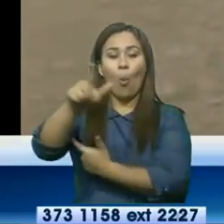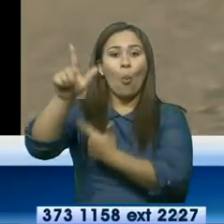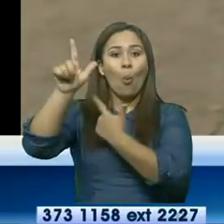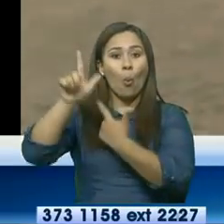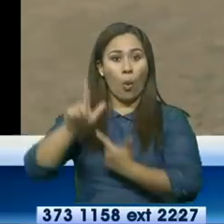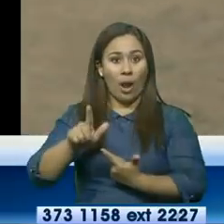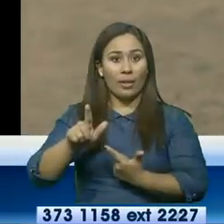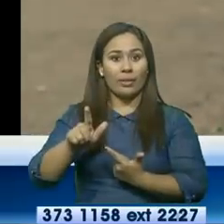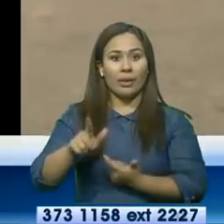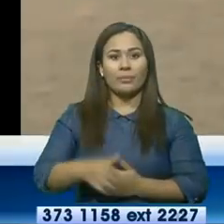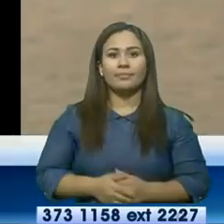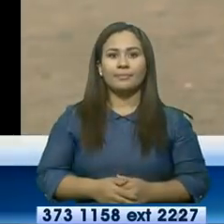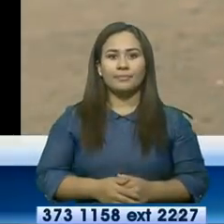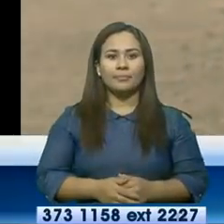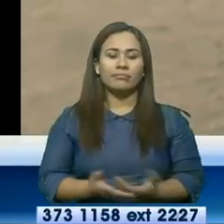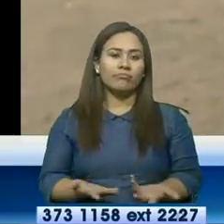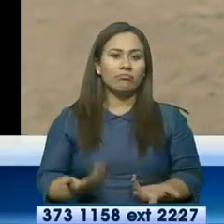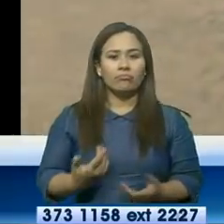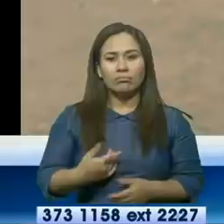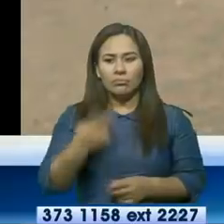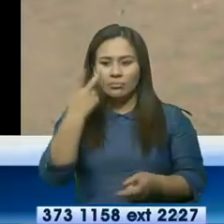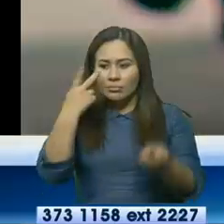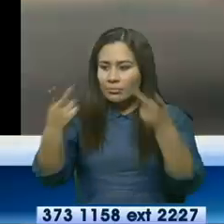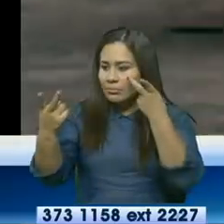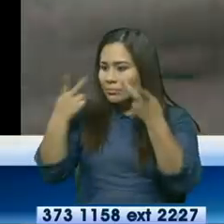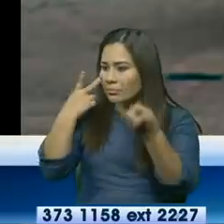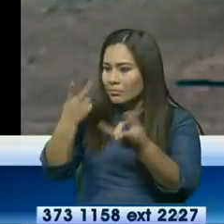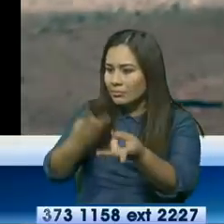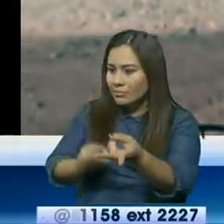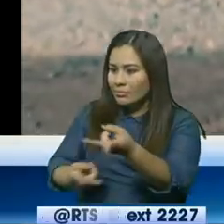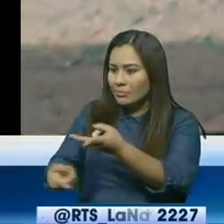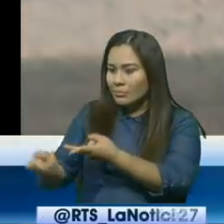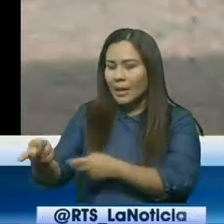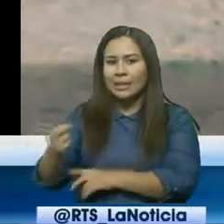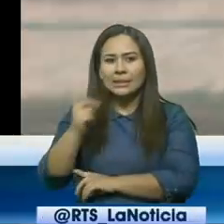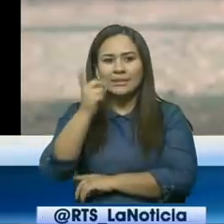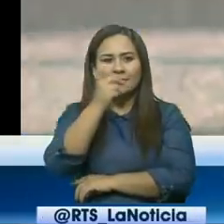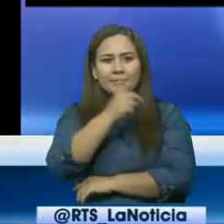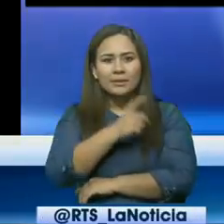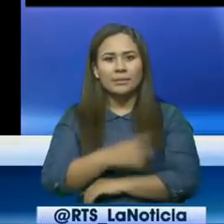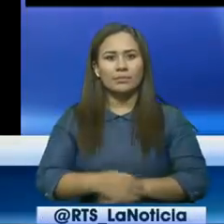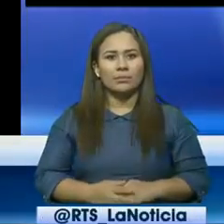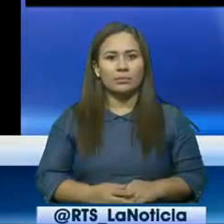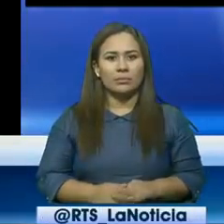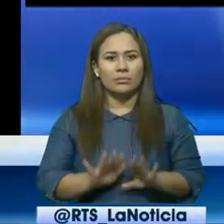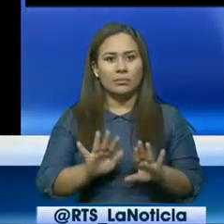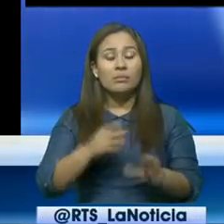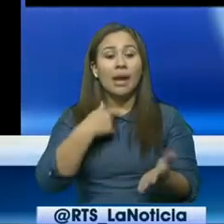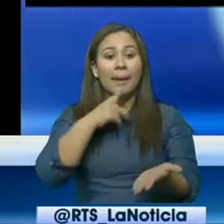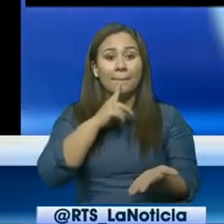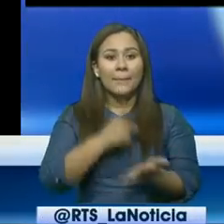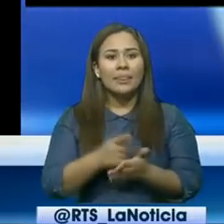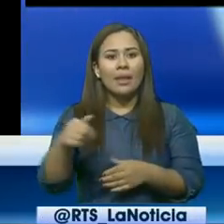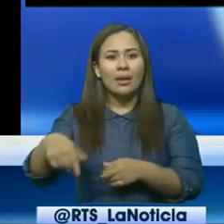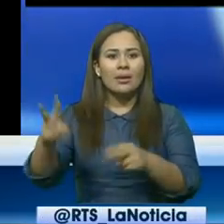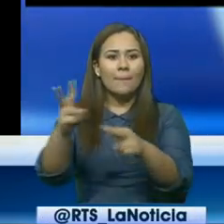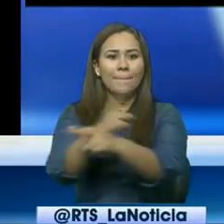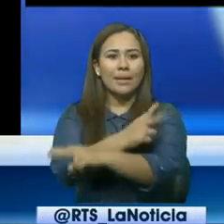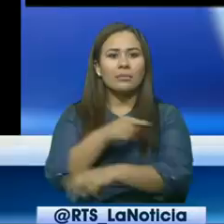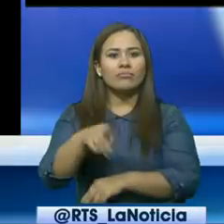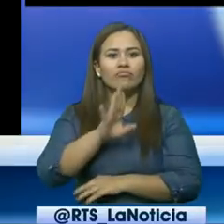no ocultaba lo que observan en su compleja cotidianidad la verdad que se peligrosa el cliente